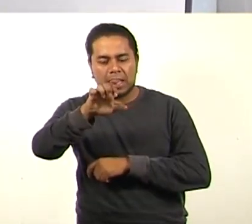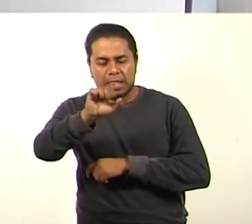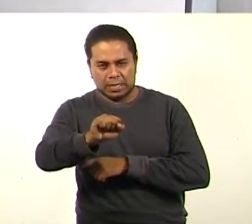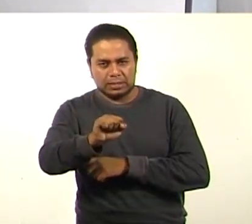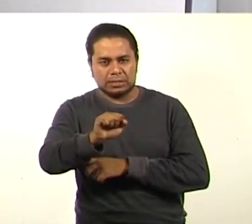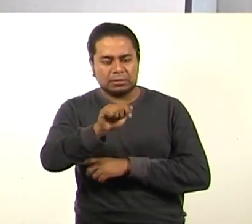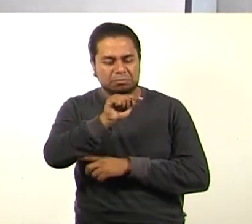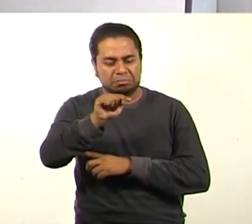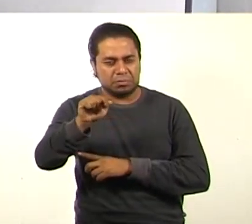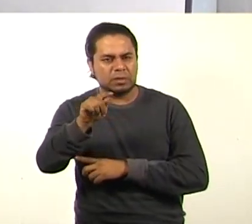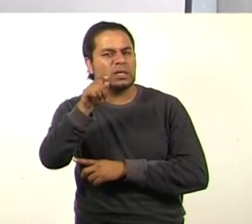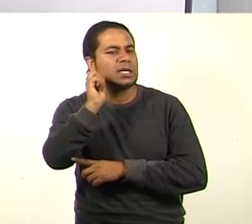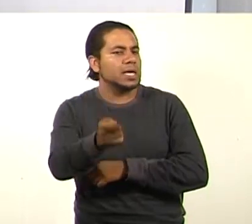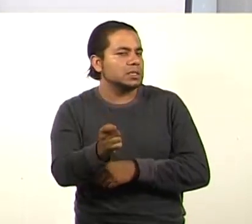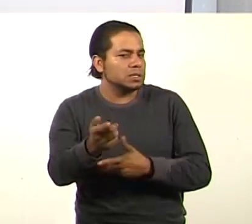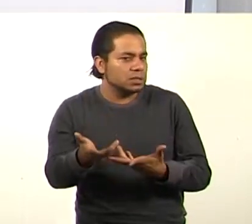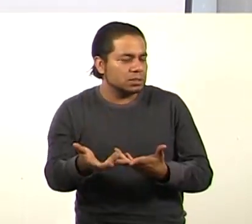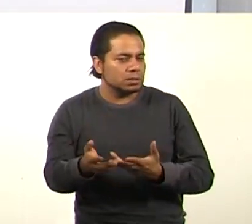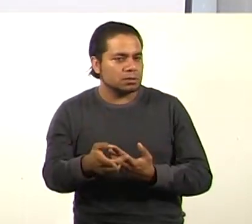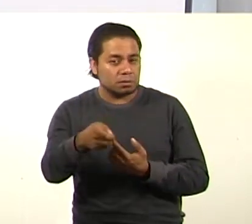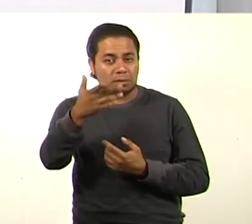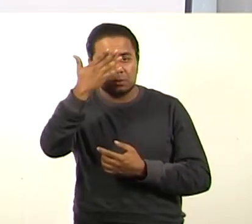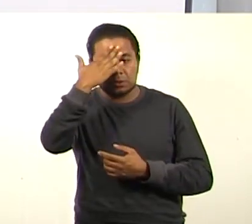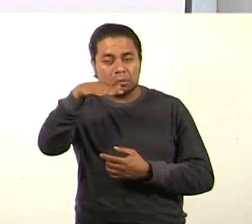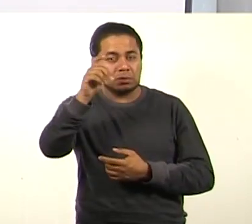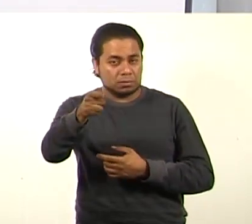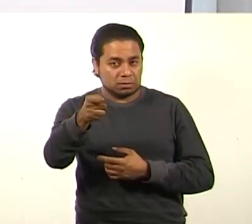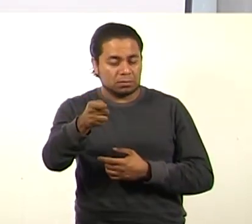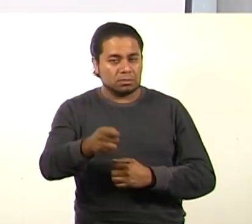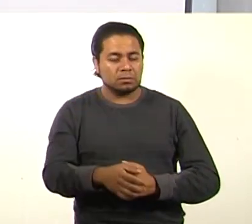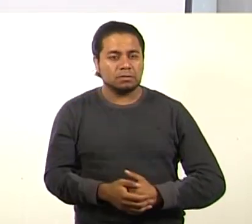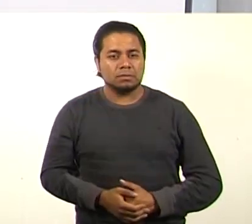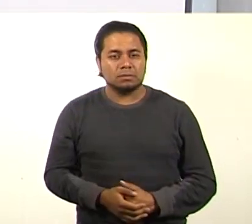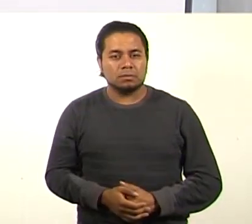¿Ustedes saben qué es un número decimal?